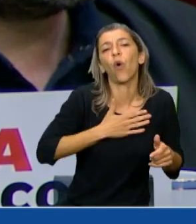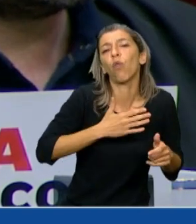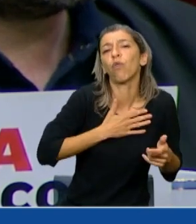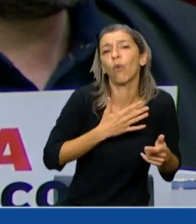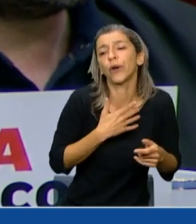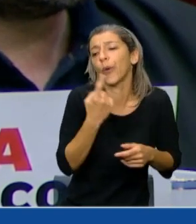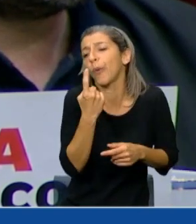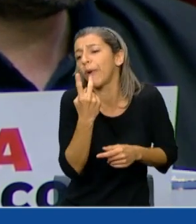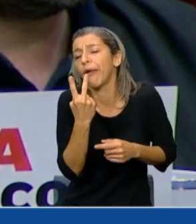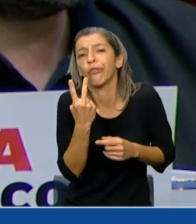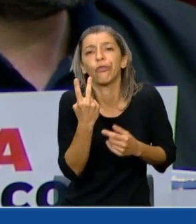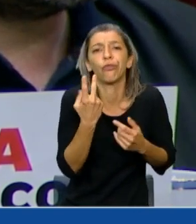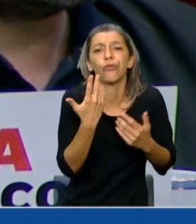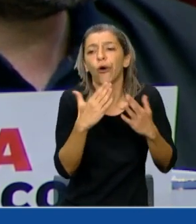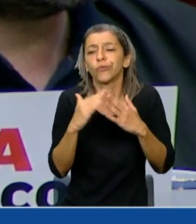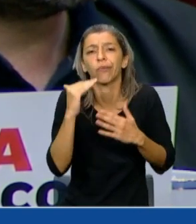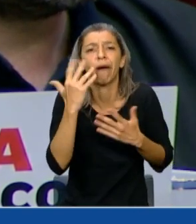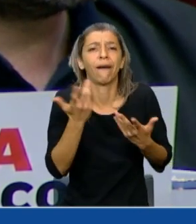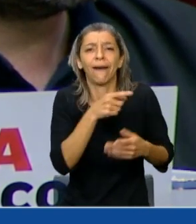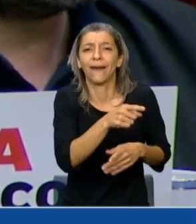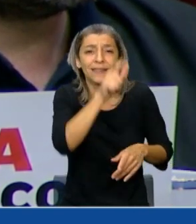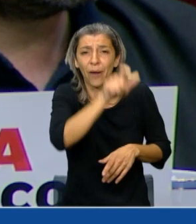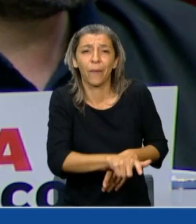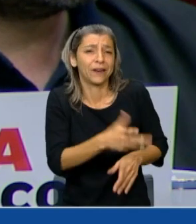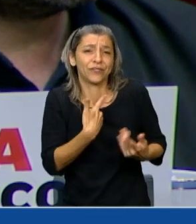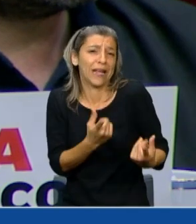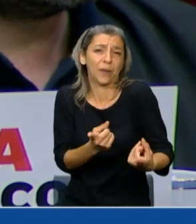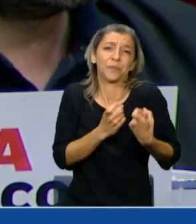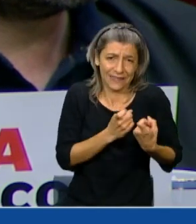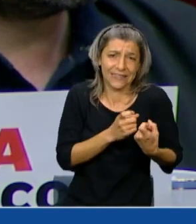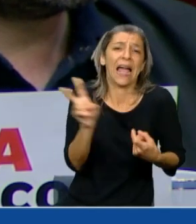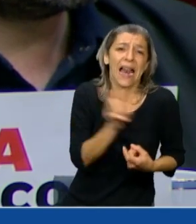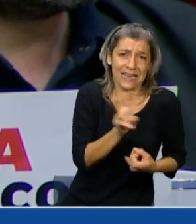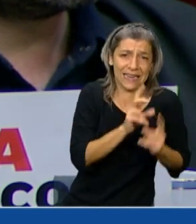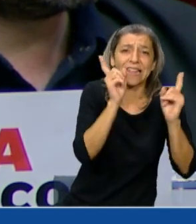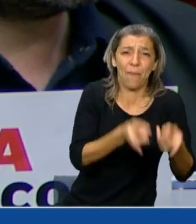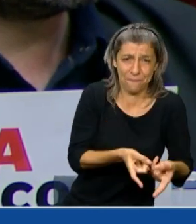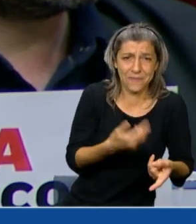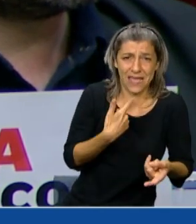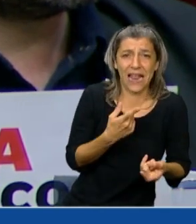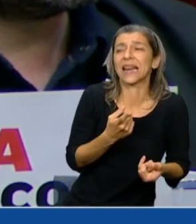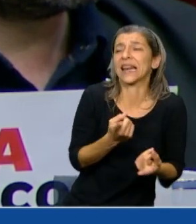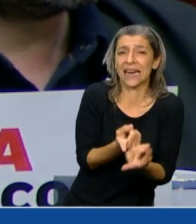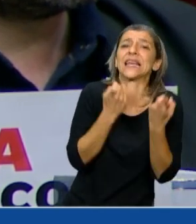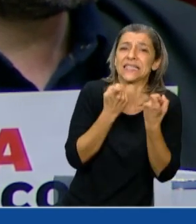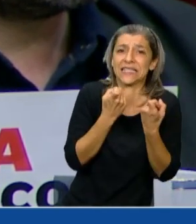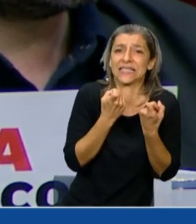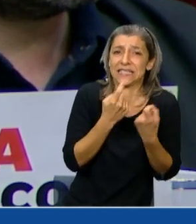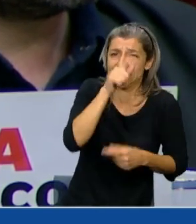no tiene el margen para no poner su vivienda en alquiler. Ese pequeño propietario lo coloca en